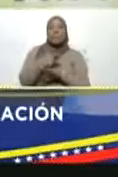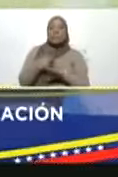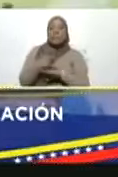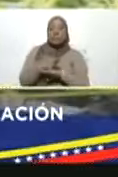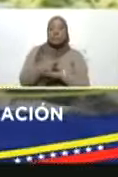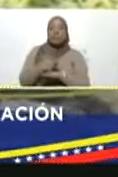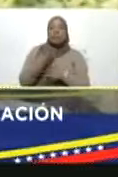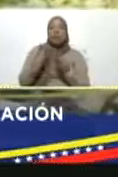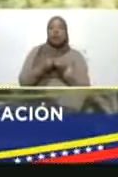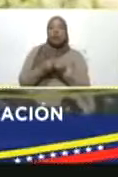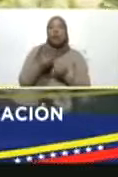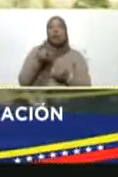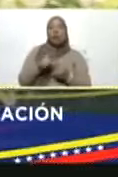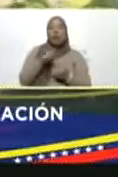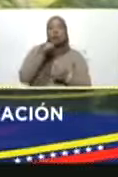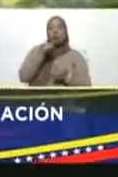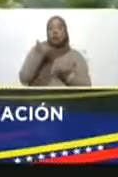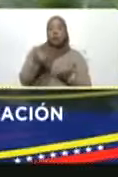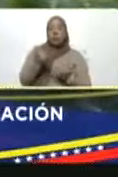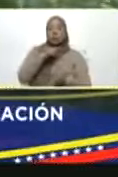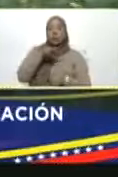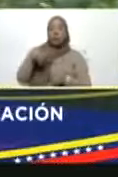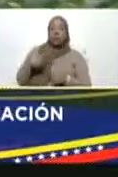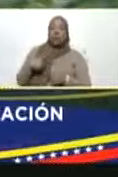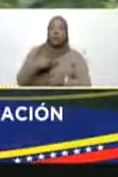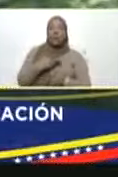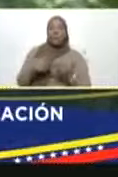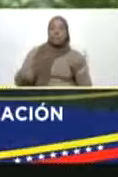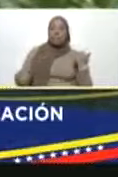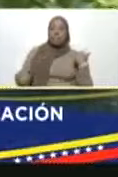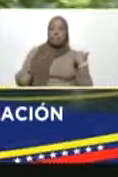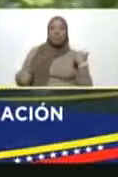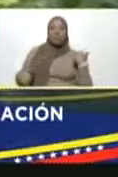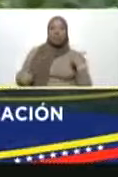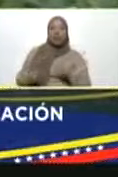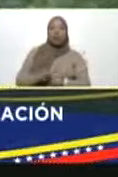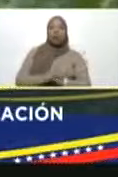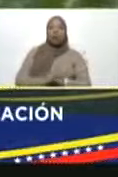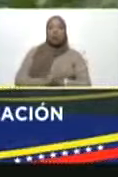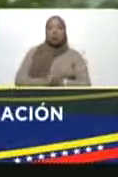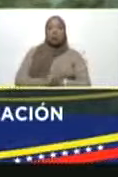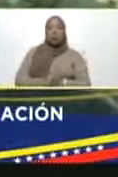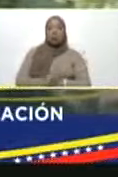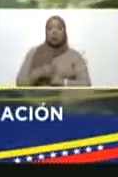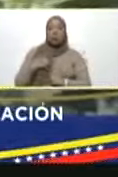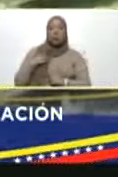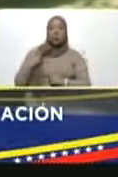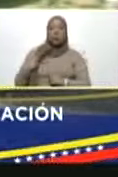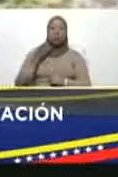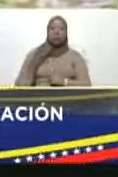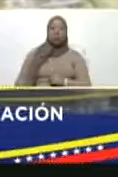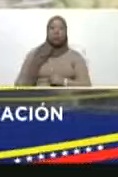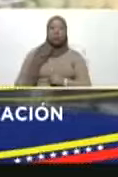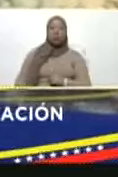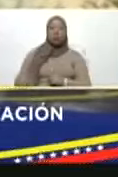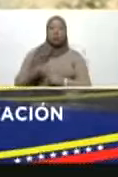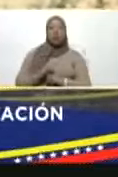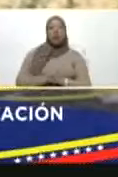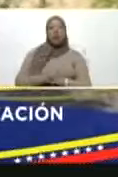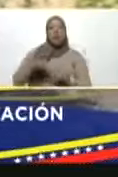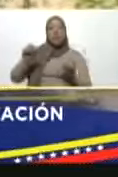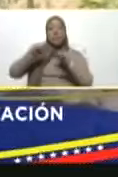que me acompaña en este momento, presidente, sobre lo milagroso que son